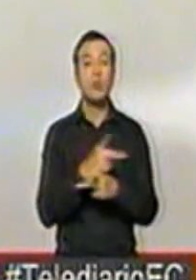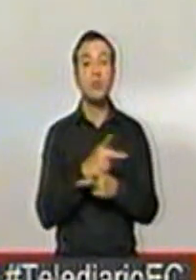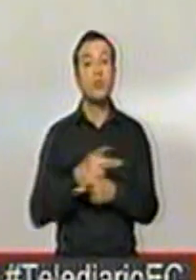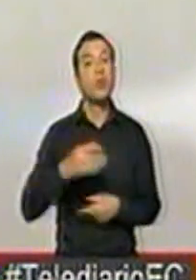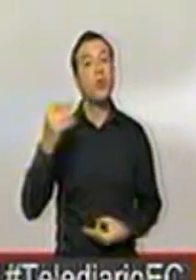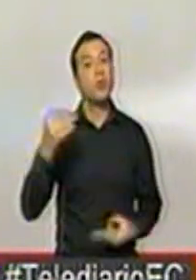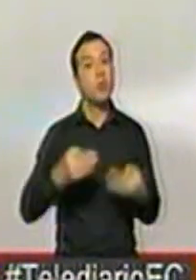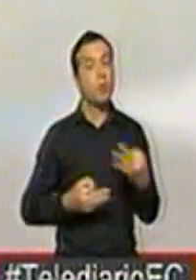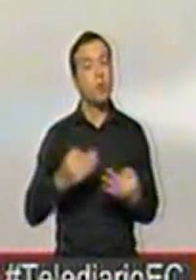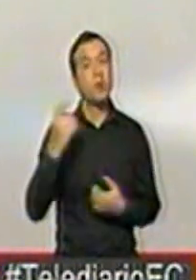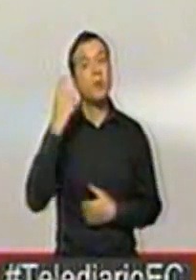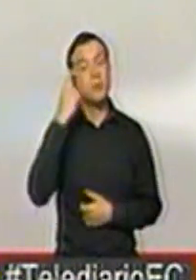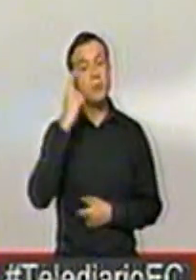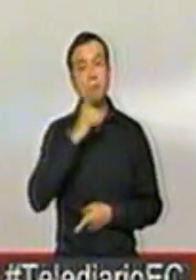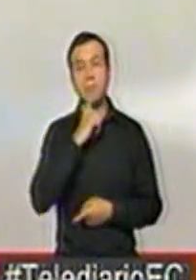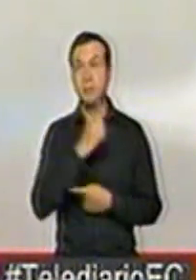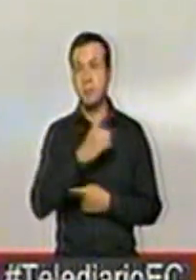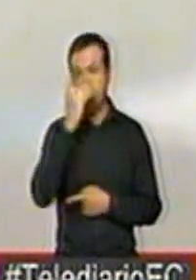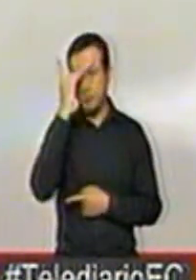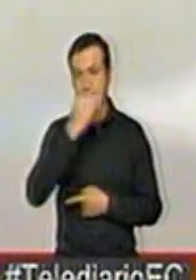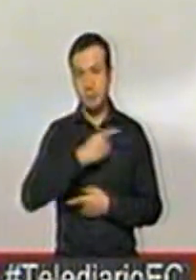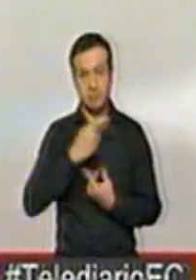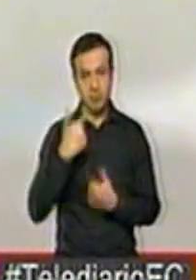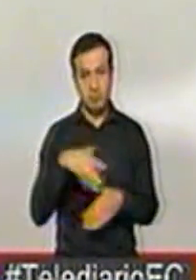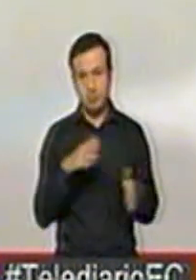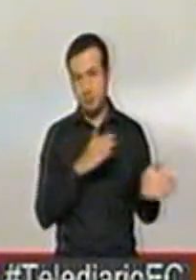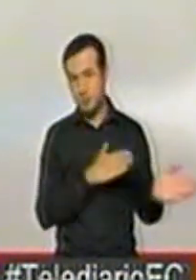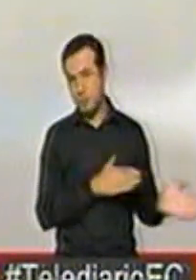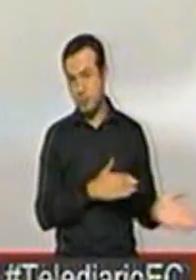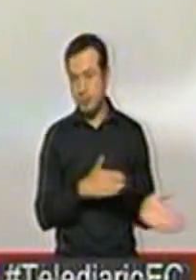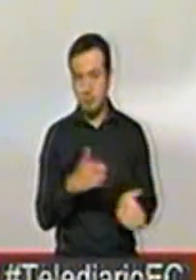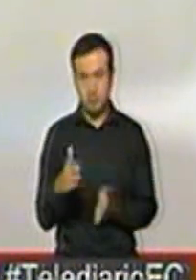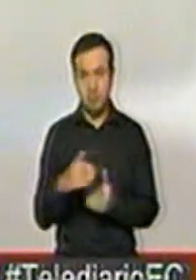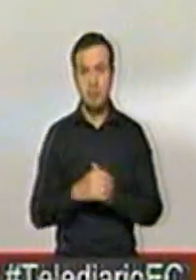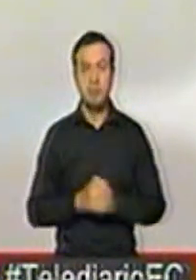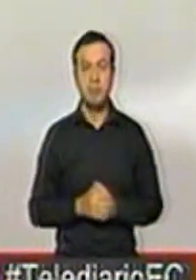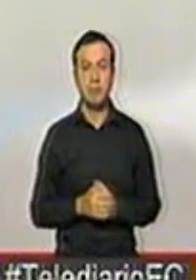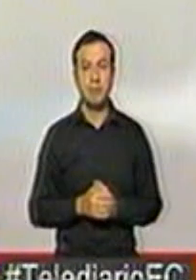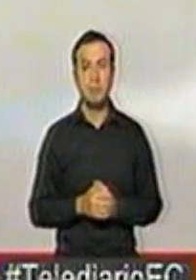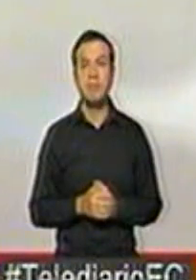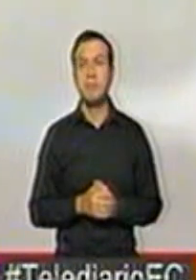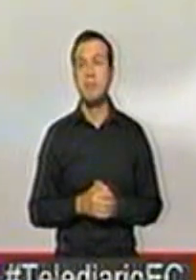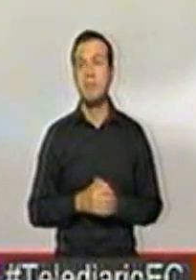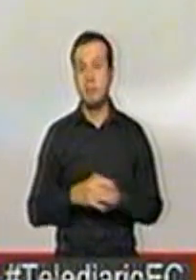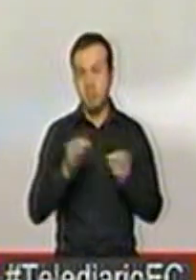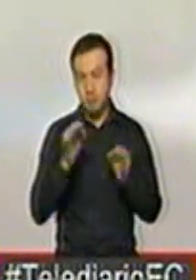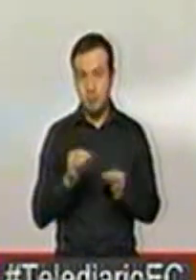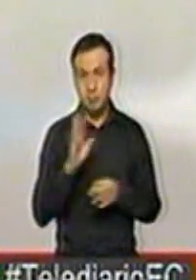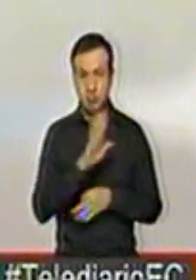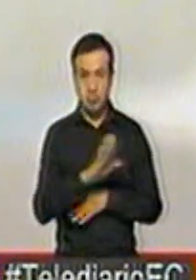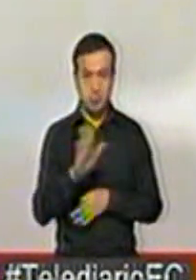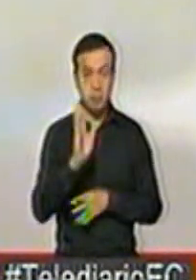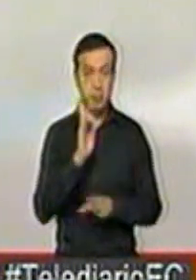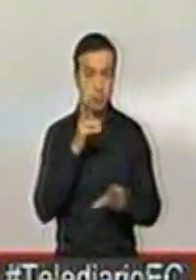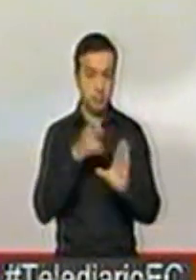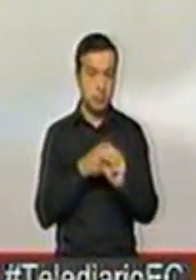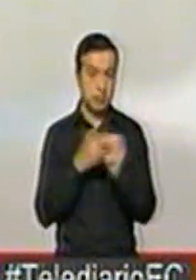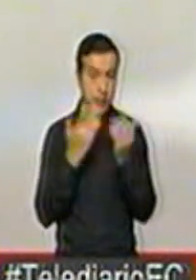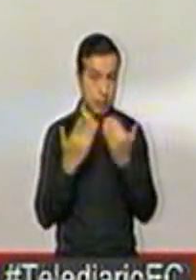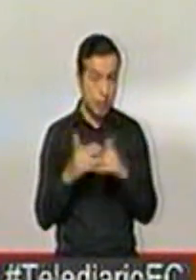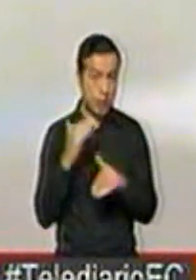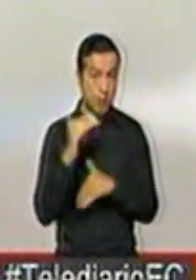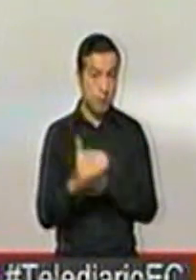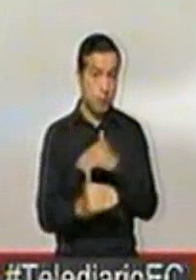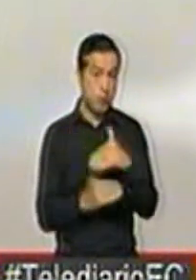judicatura tuvo que tomar las decisiones en cada una de las fases que correspondan en definitiva ellos también han participado el